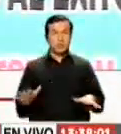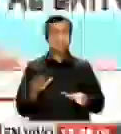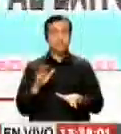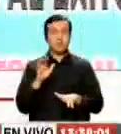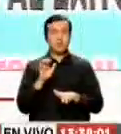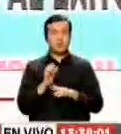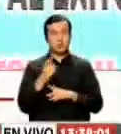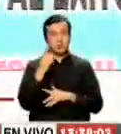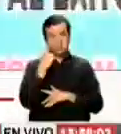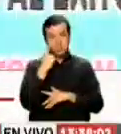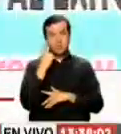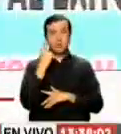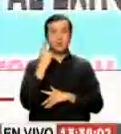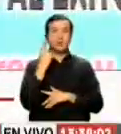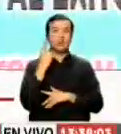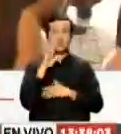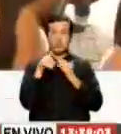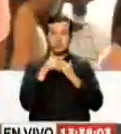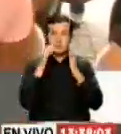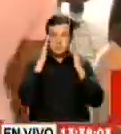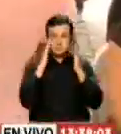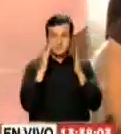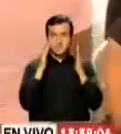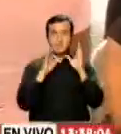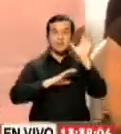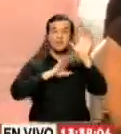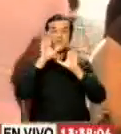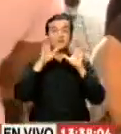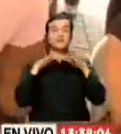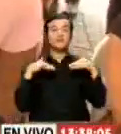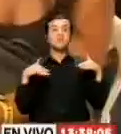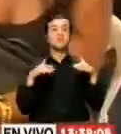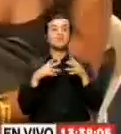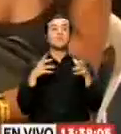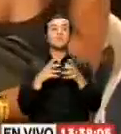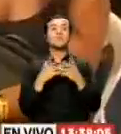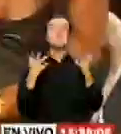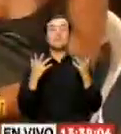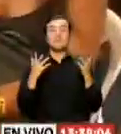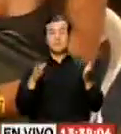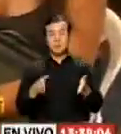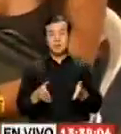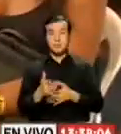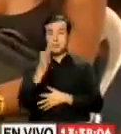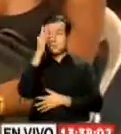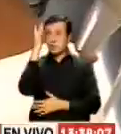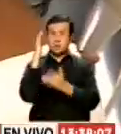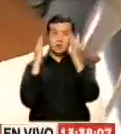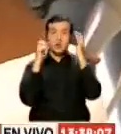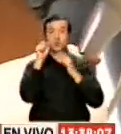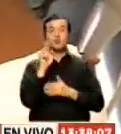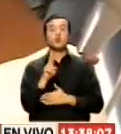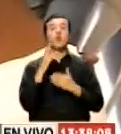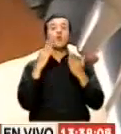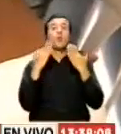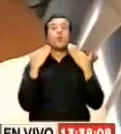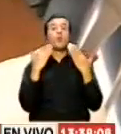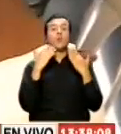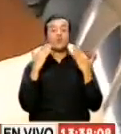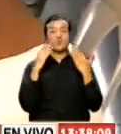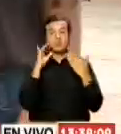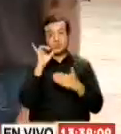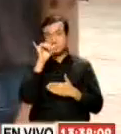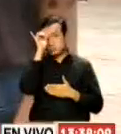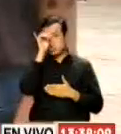debemos conocer de todos y para todos. La exhibición se realizó en la Plaza Cívica del Parque Forestal, al sur de Guayaquil, durante todo el fin